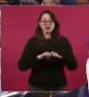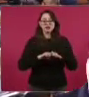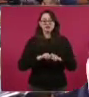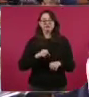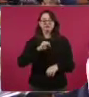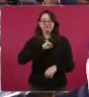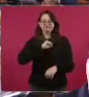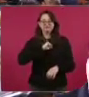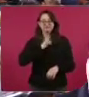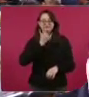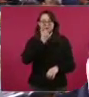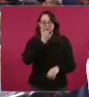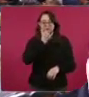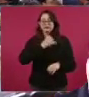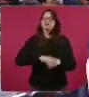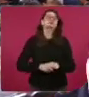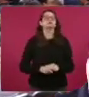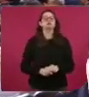Al equipo multidisciplinario